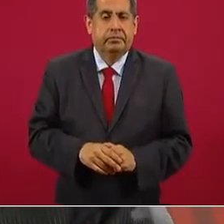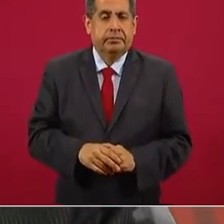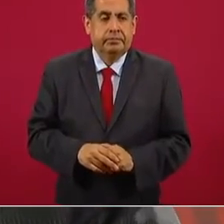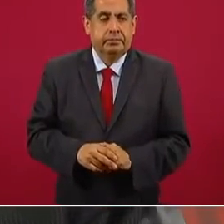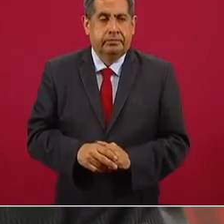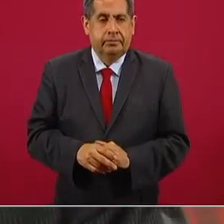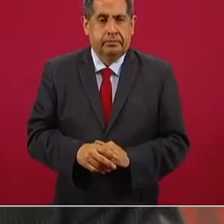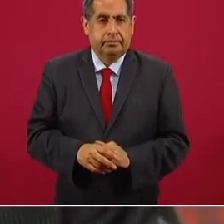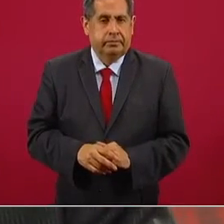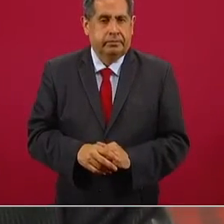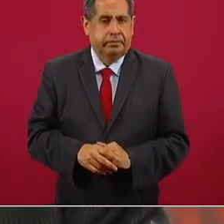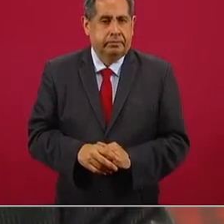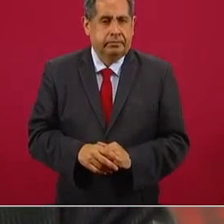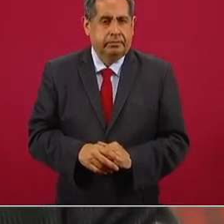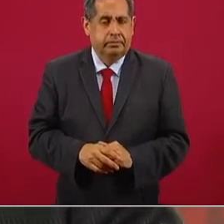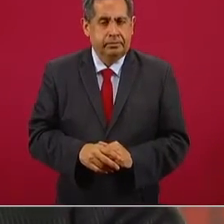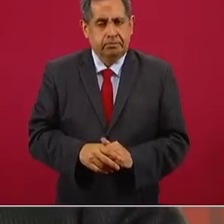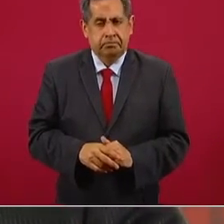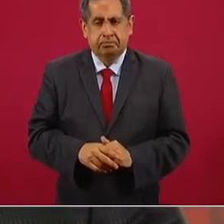Un poco para